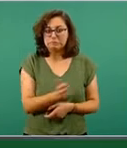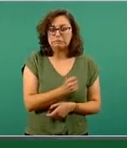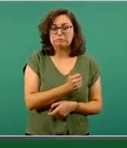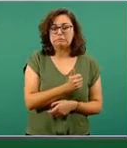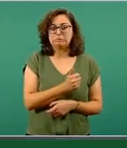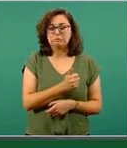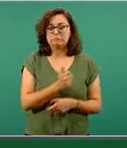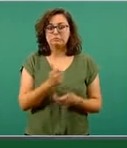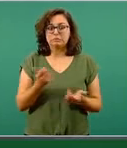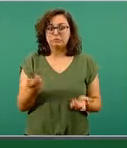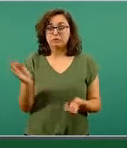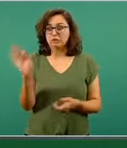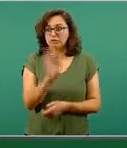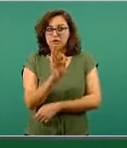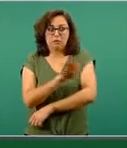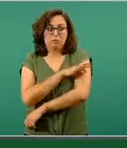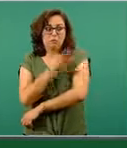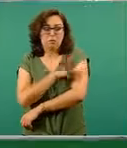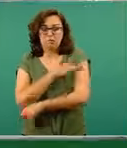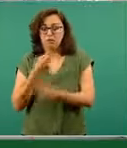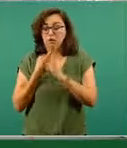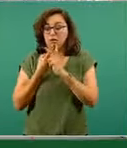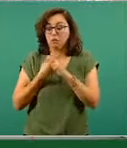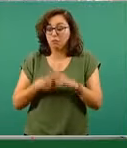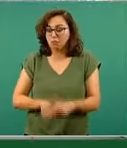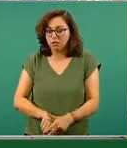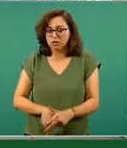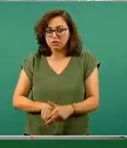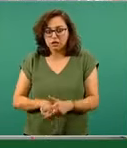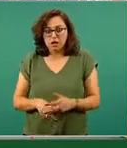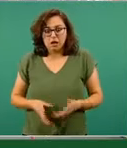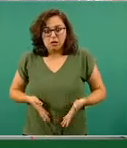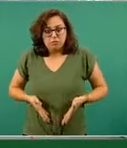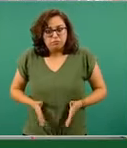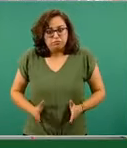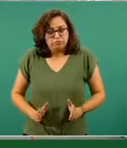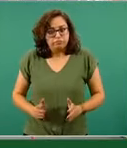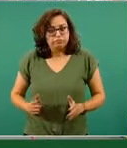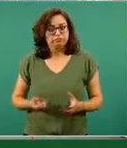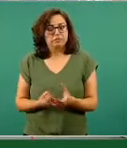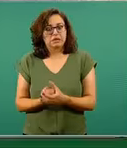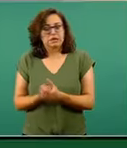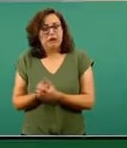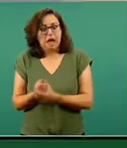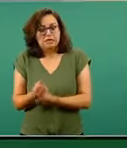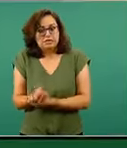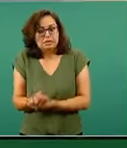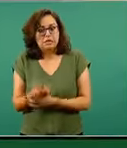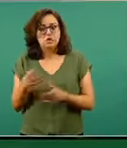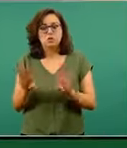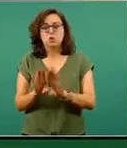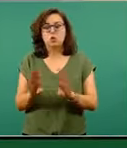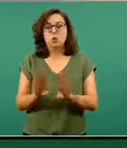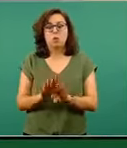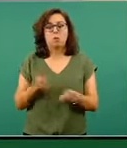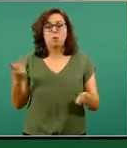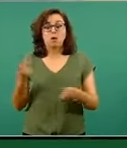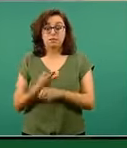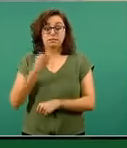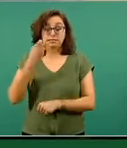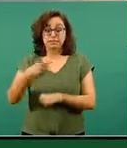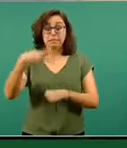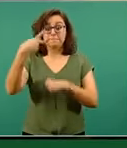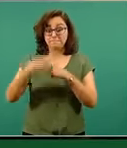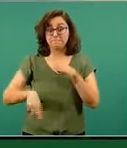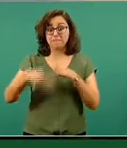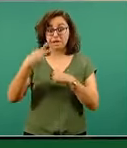entrar a labor de parto, qué recomendación podría dar darles en ese aspecto, que creo que es el más riesgoso dentro de todo el